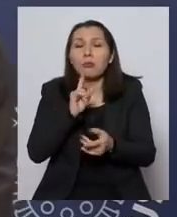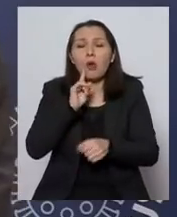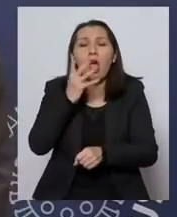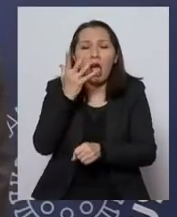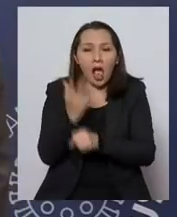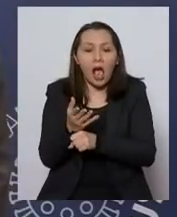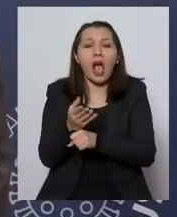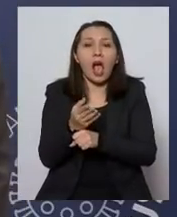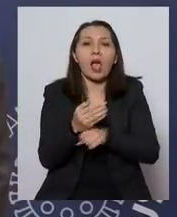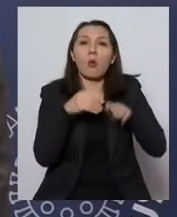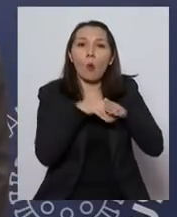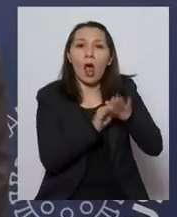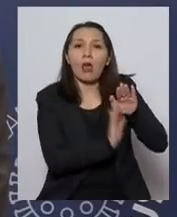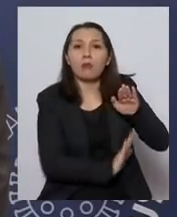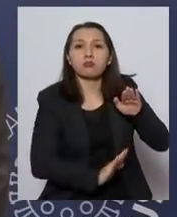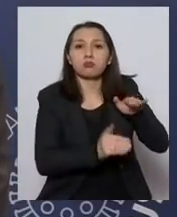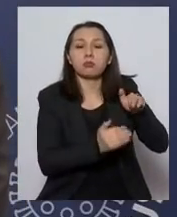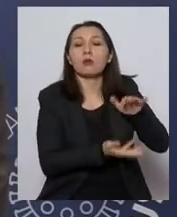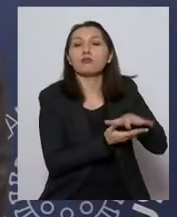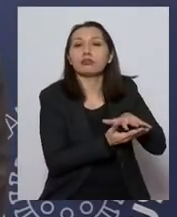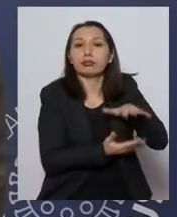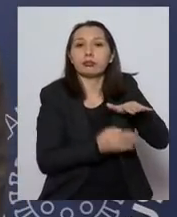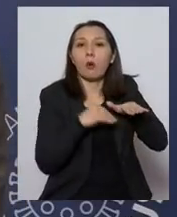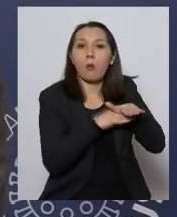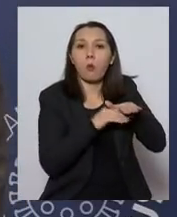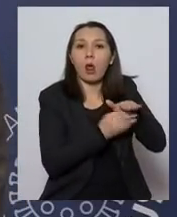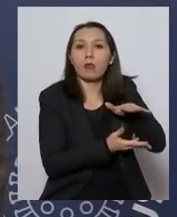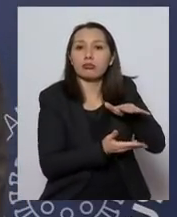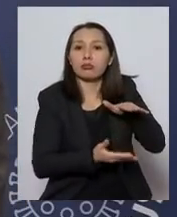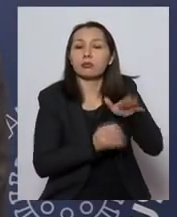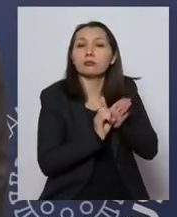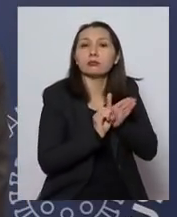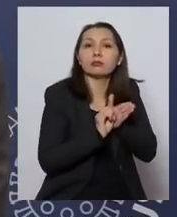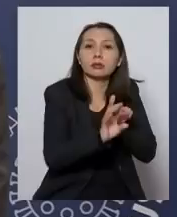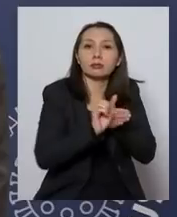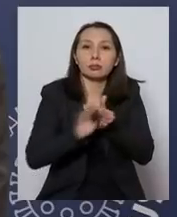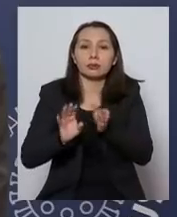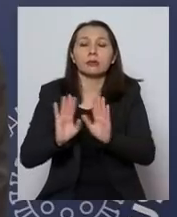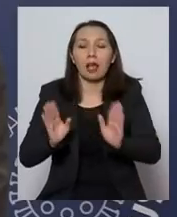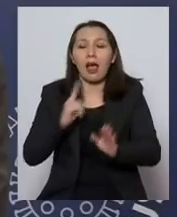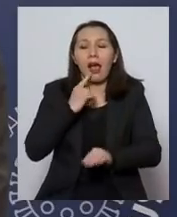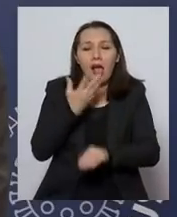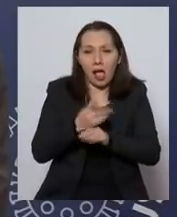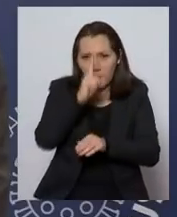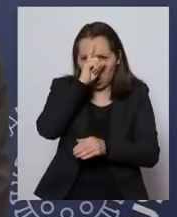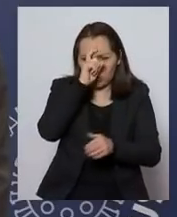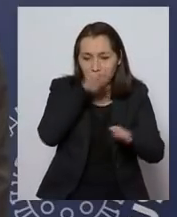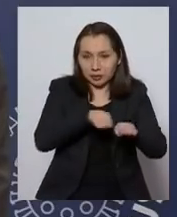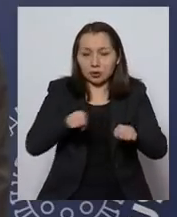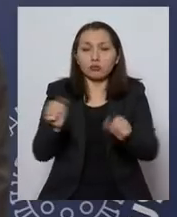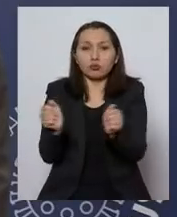soporte que mantiene un stock, una reserva disponible de camas con